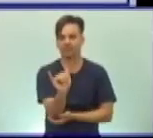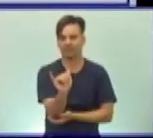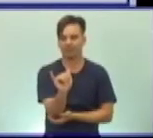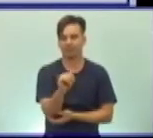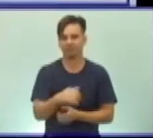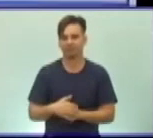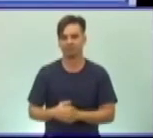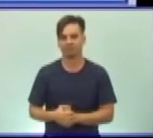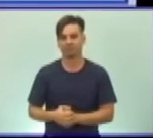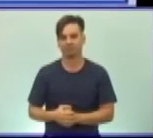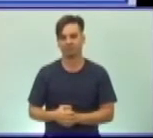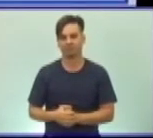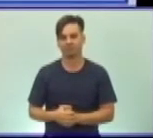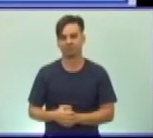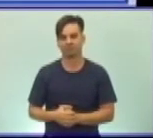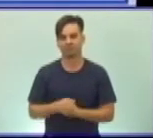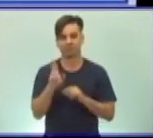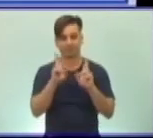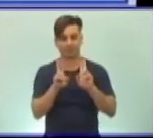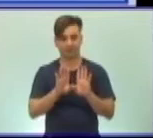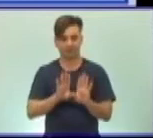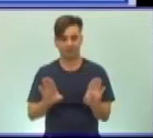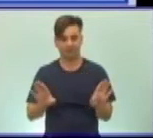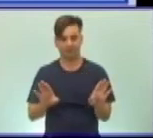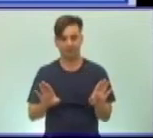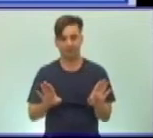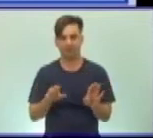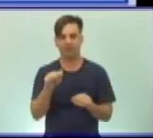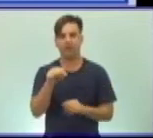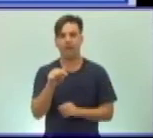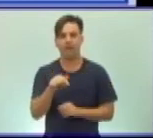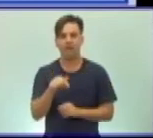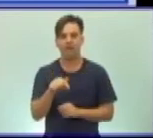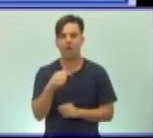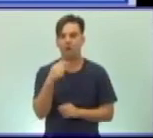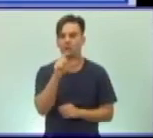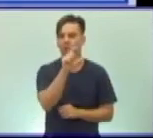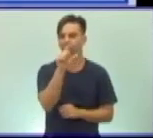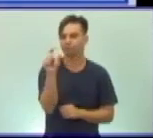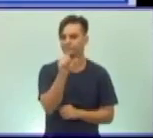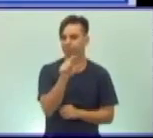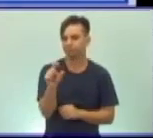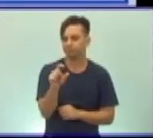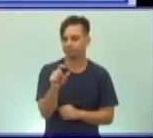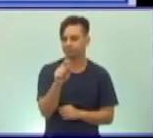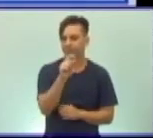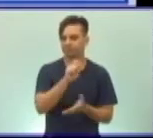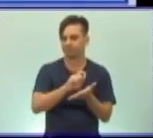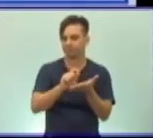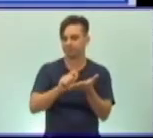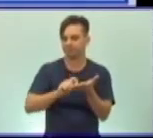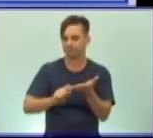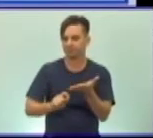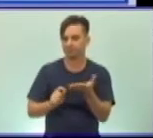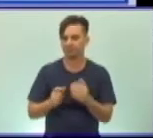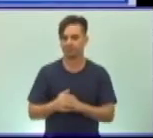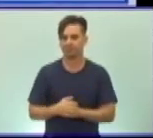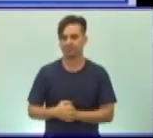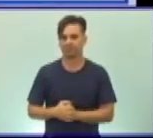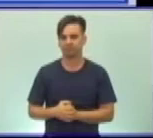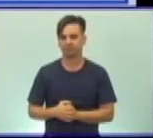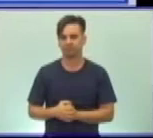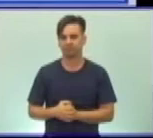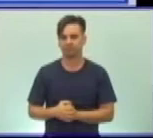bien. Entonces vamos a traducir del lenguaje común al lenguaje algebraico las relaciones